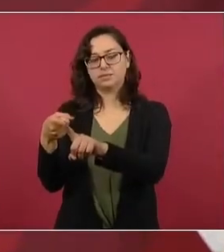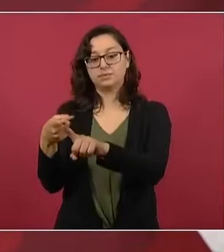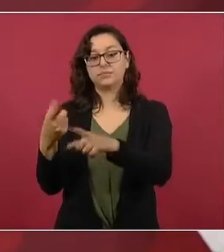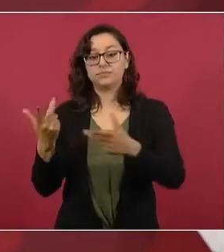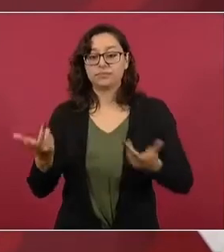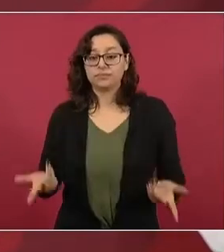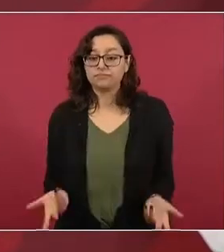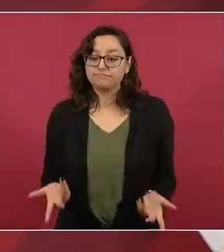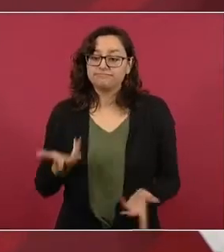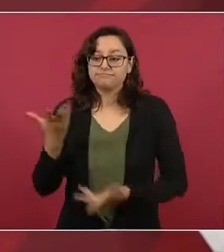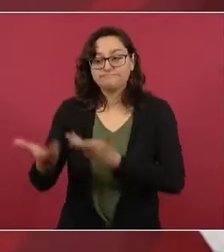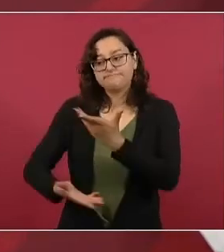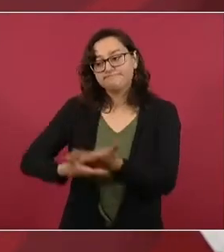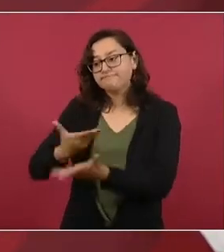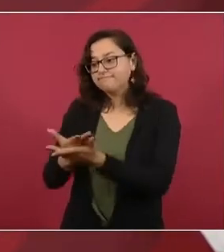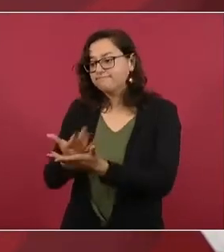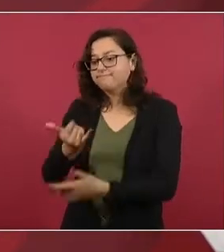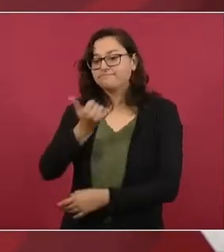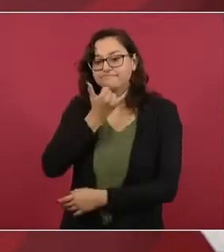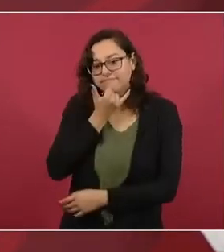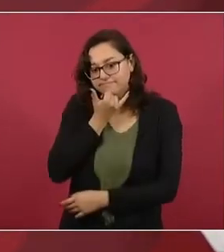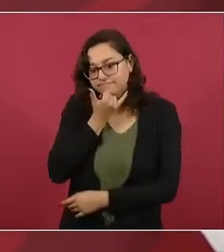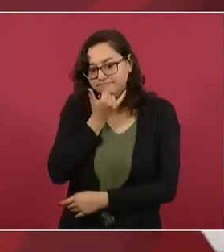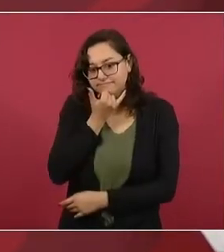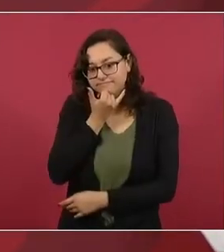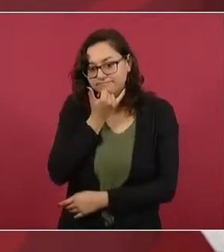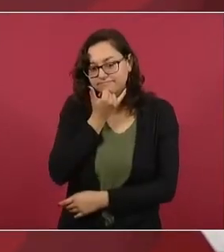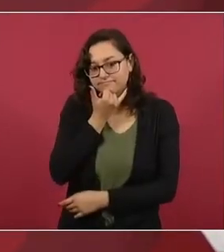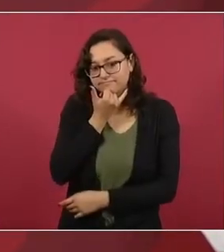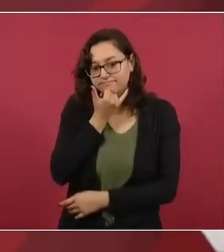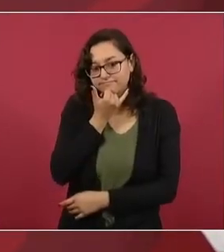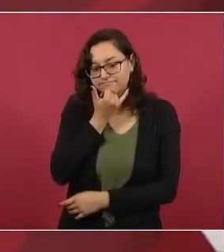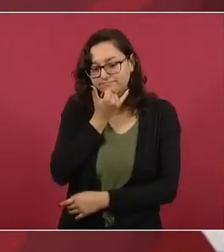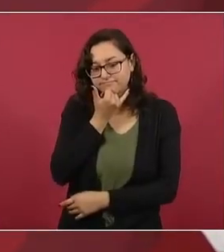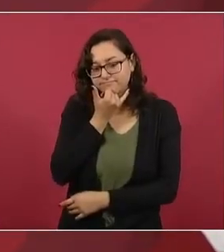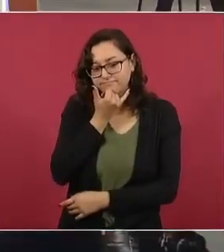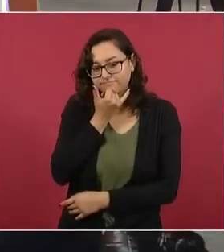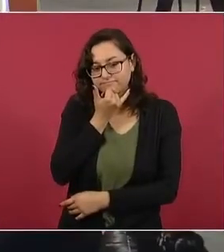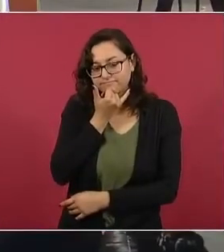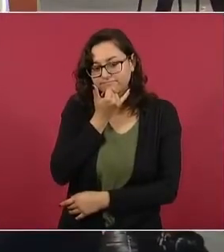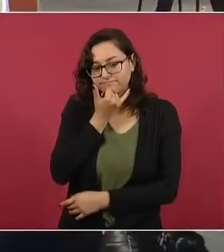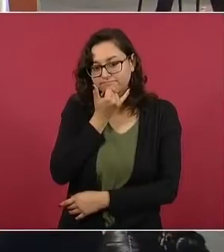Entonces ofrezco disculpas. ¿Por qué tengo yo que decirlo?